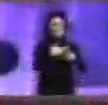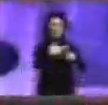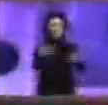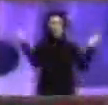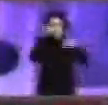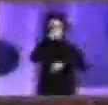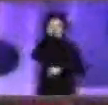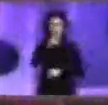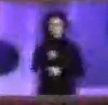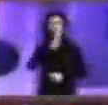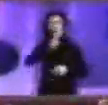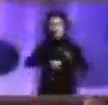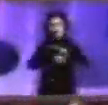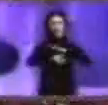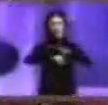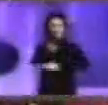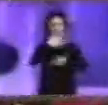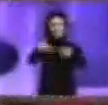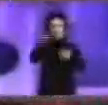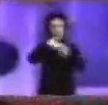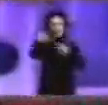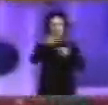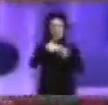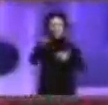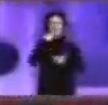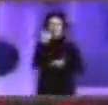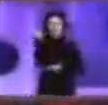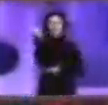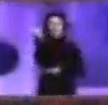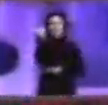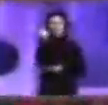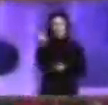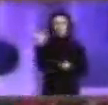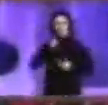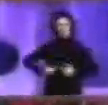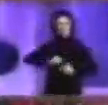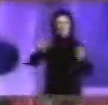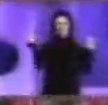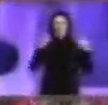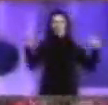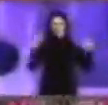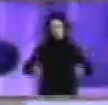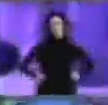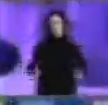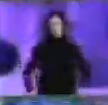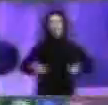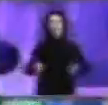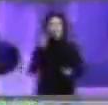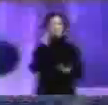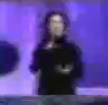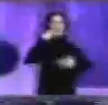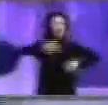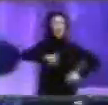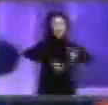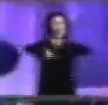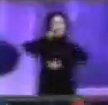Derrochando millonadas en su mierda de televisión. No importa que una niña esté sufriendo.